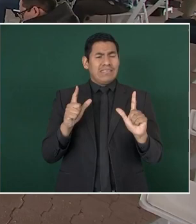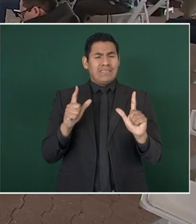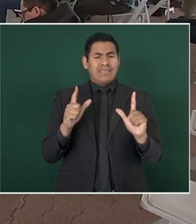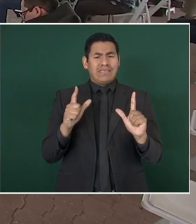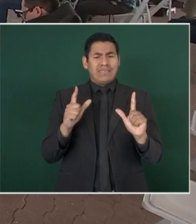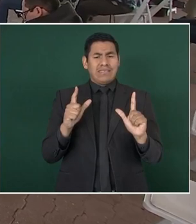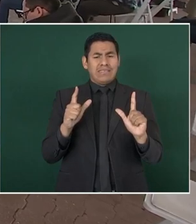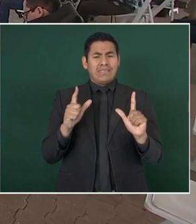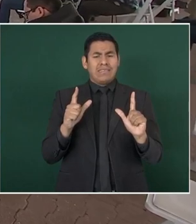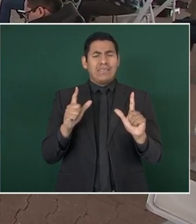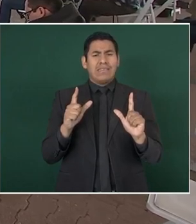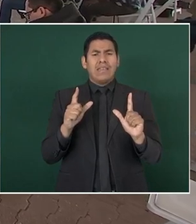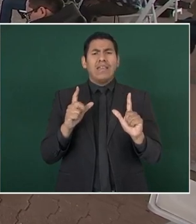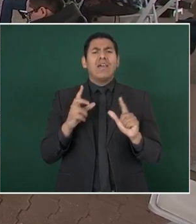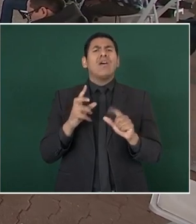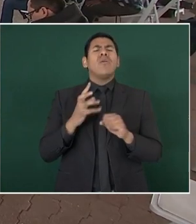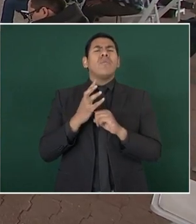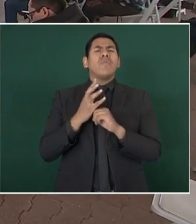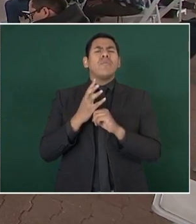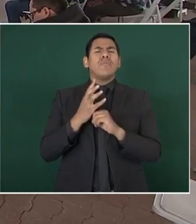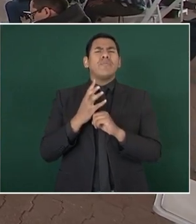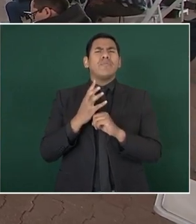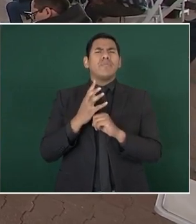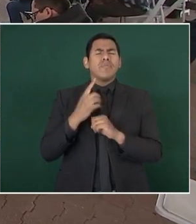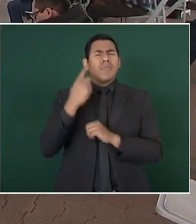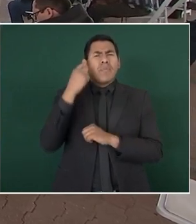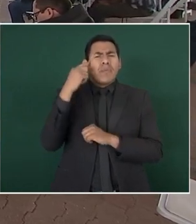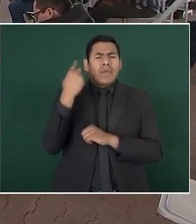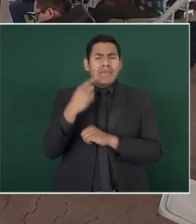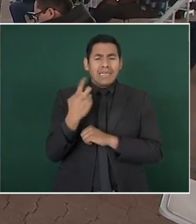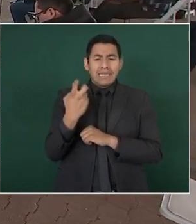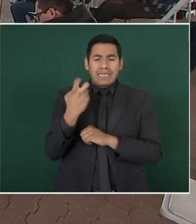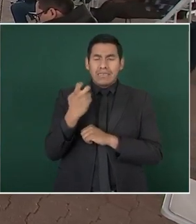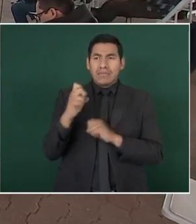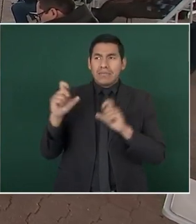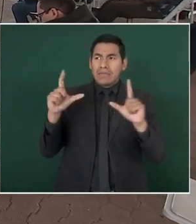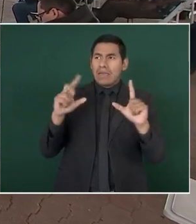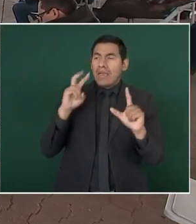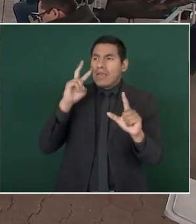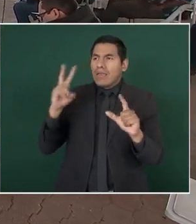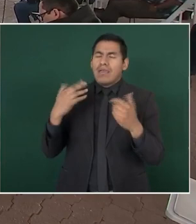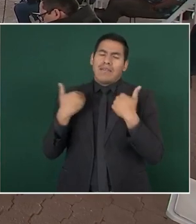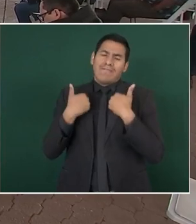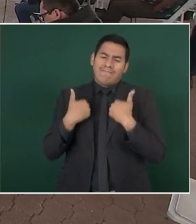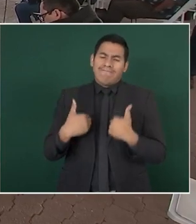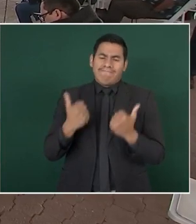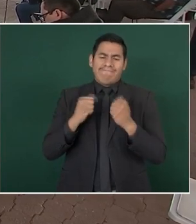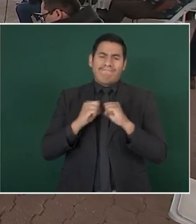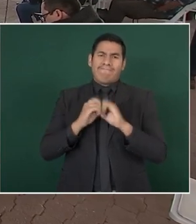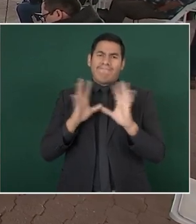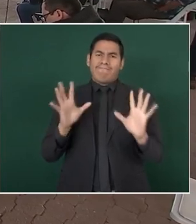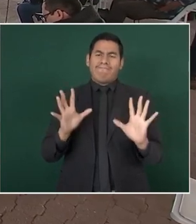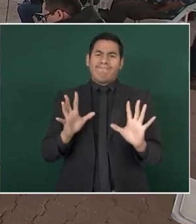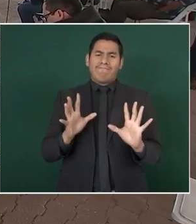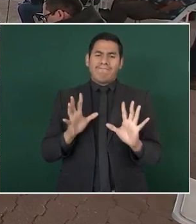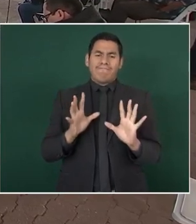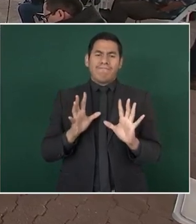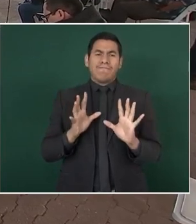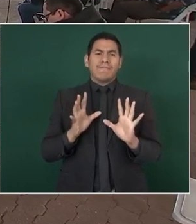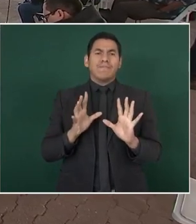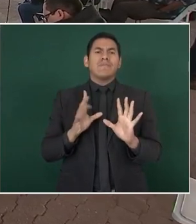Porque esta nos ayuda más a entender, ¿no?, lo que está sucediendo. Es